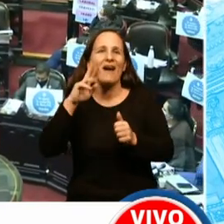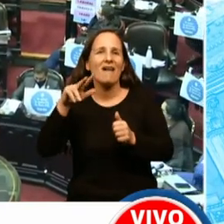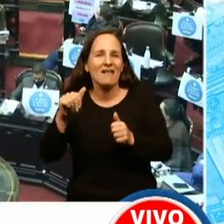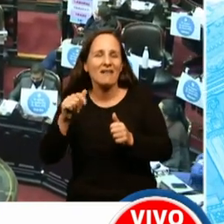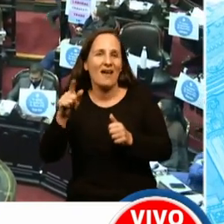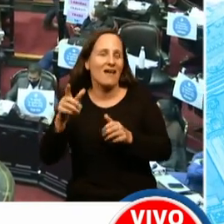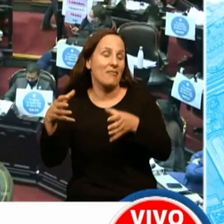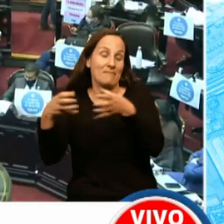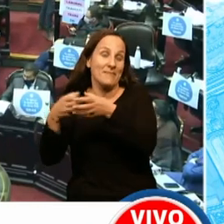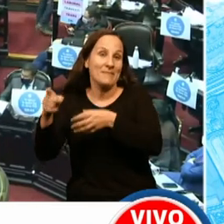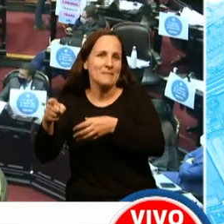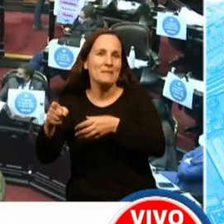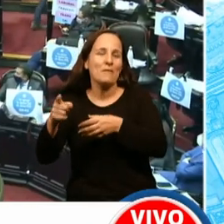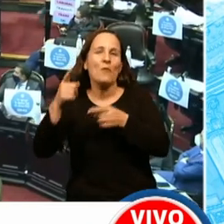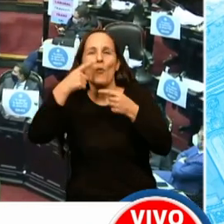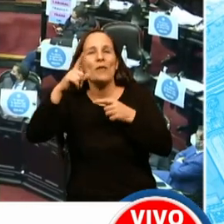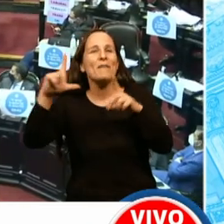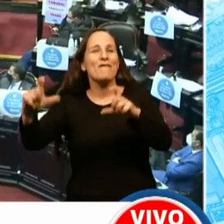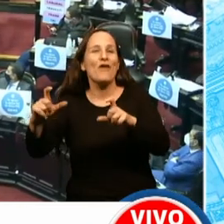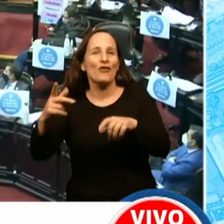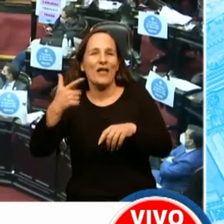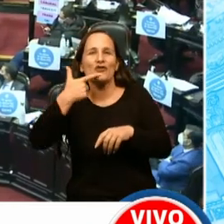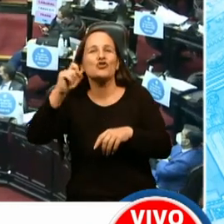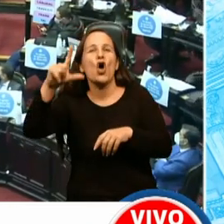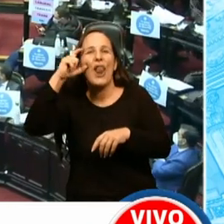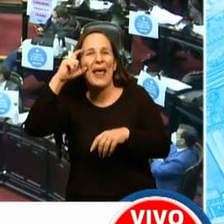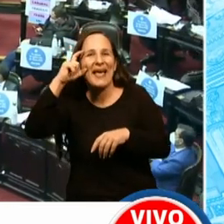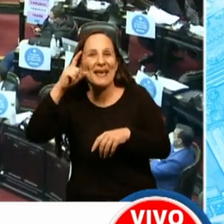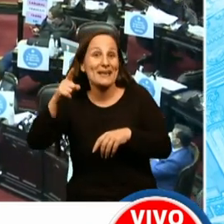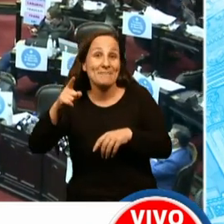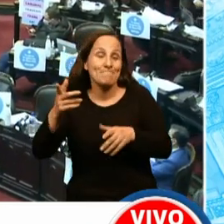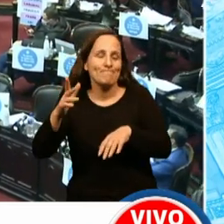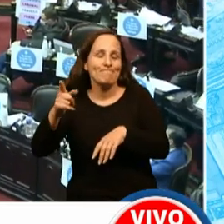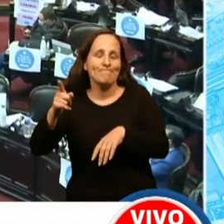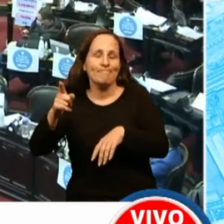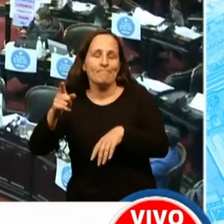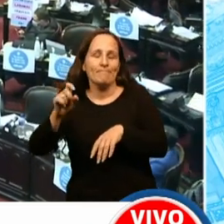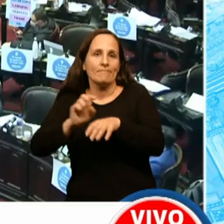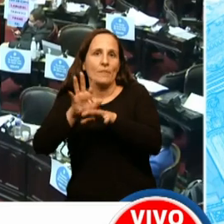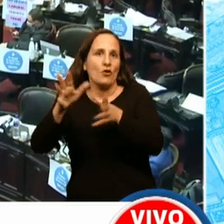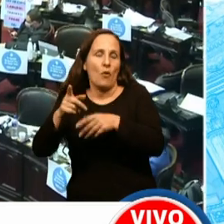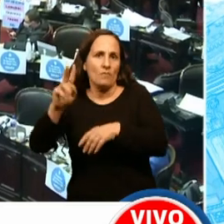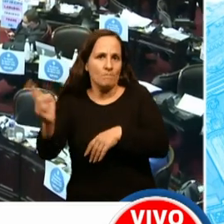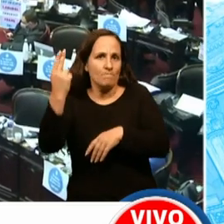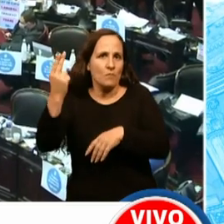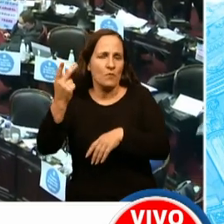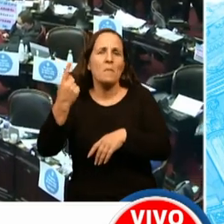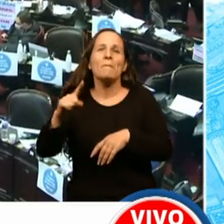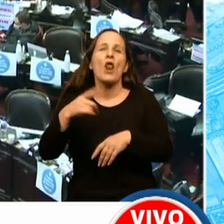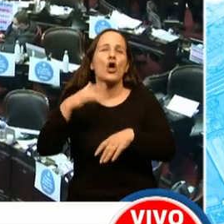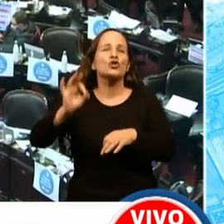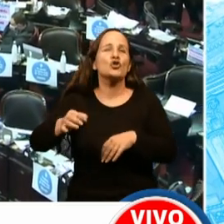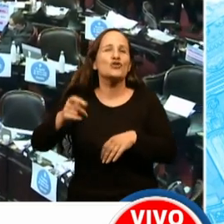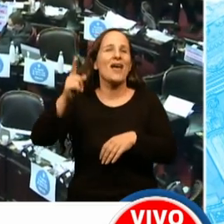diversa solo se la llevó el hobbit lamentablemente pero sé que desde el cielo